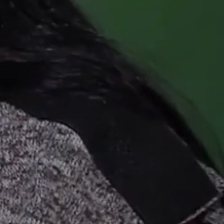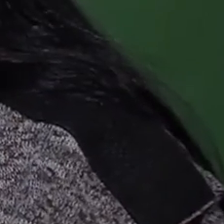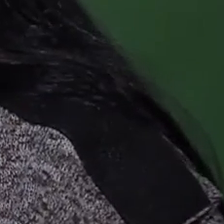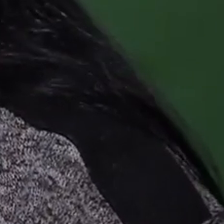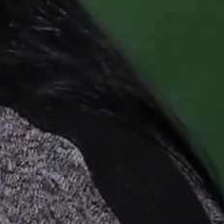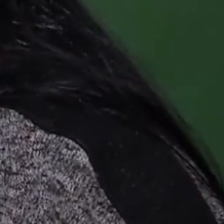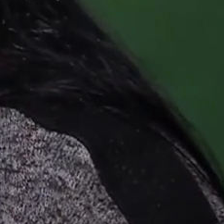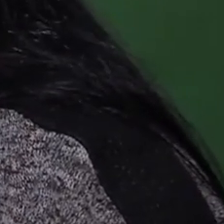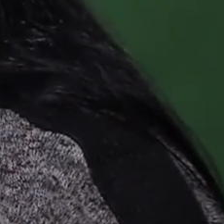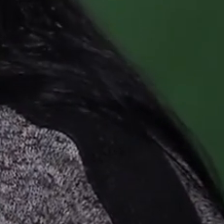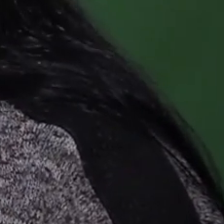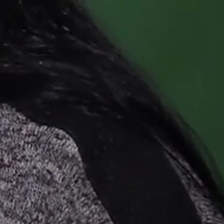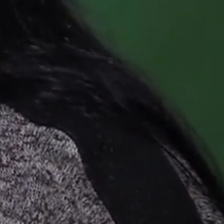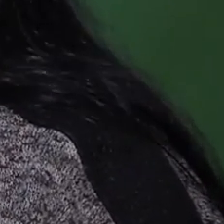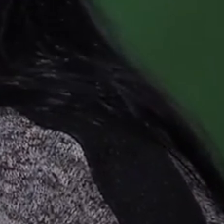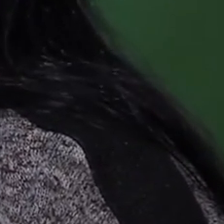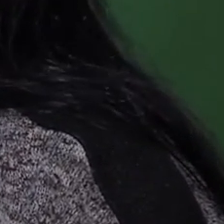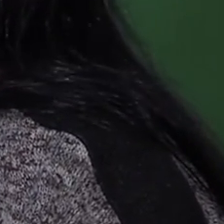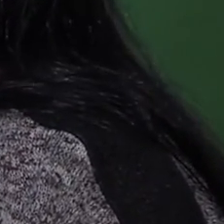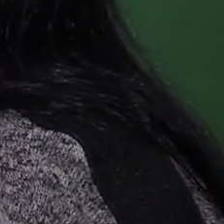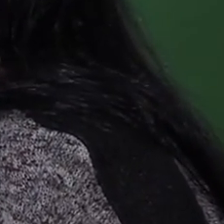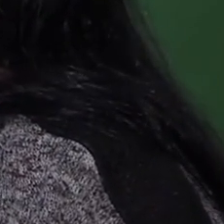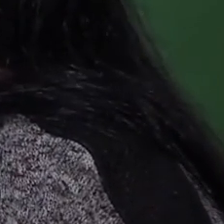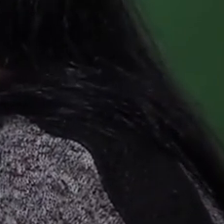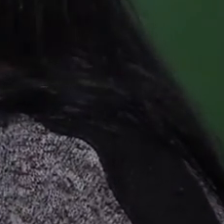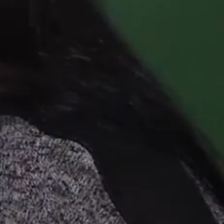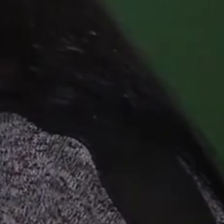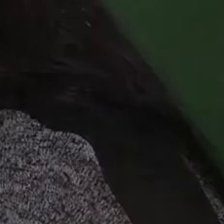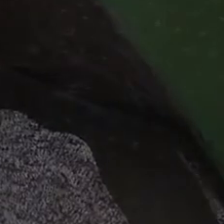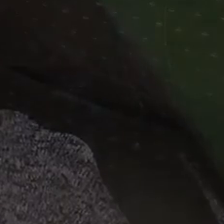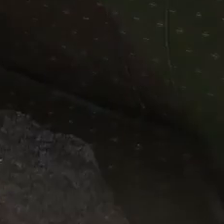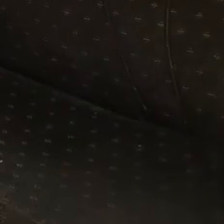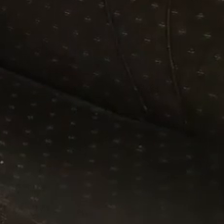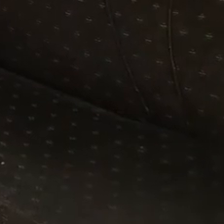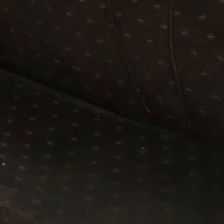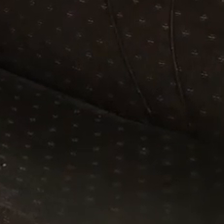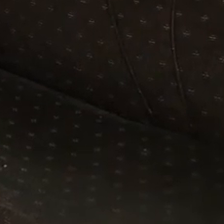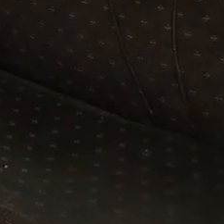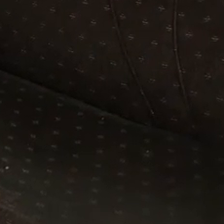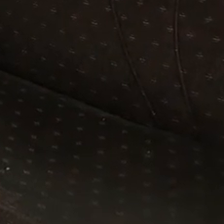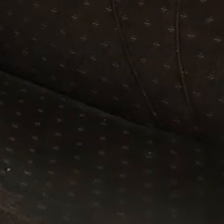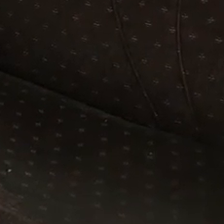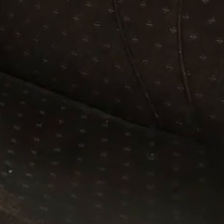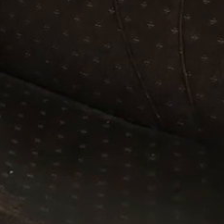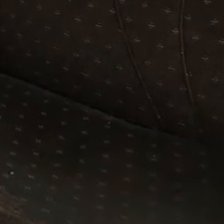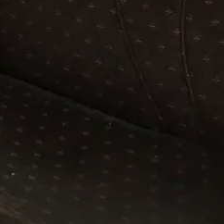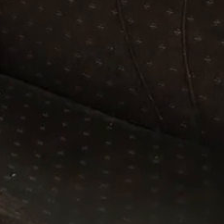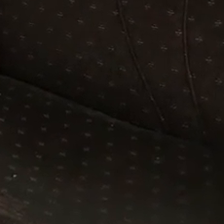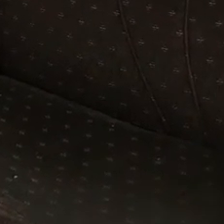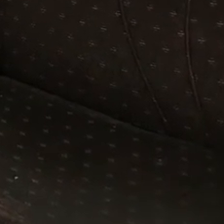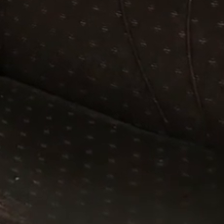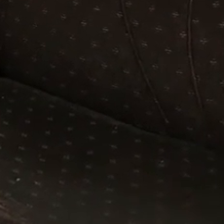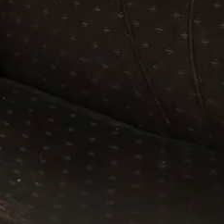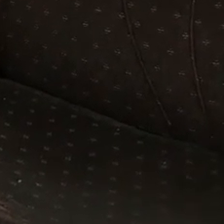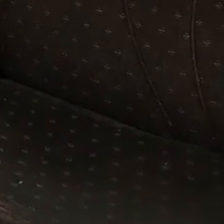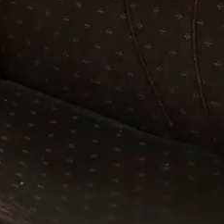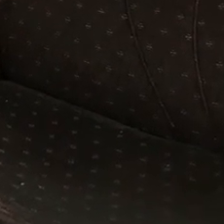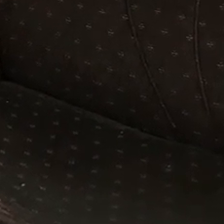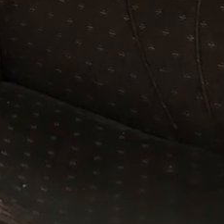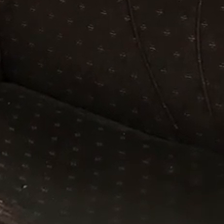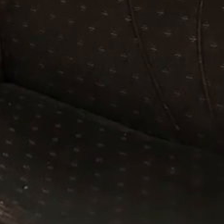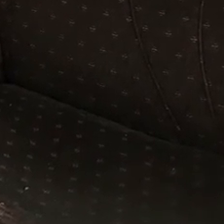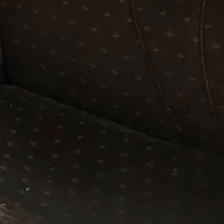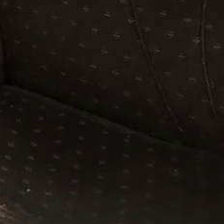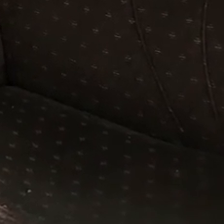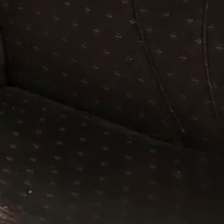no porque no podíamos él era pequeño era para 33 familias y generalmente habían tanta gente que era tan cumplida o